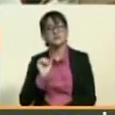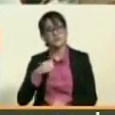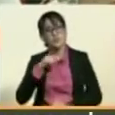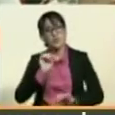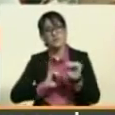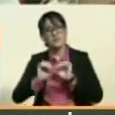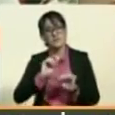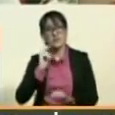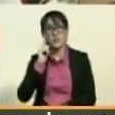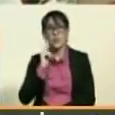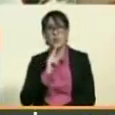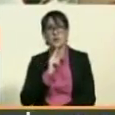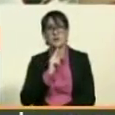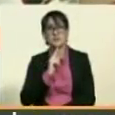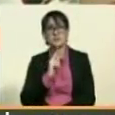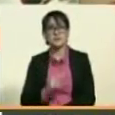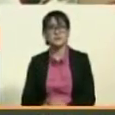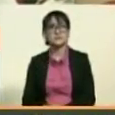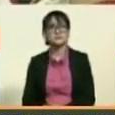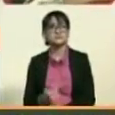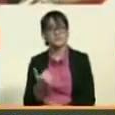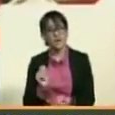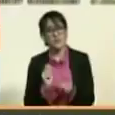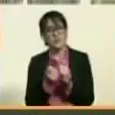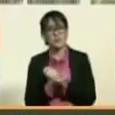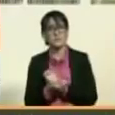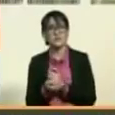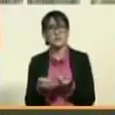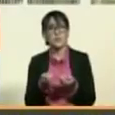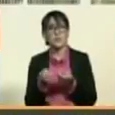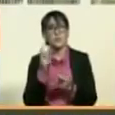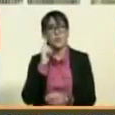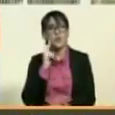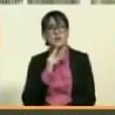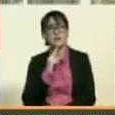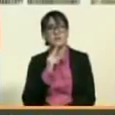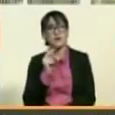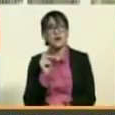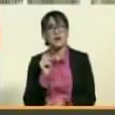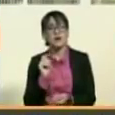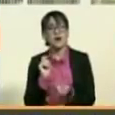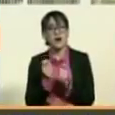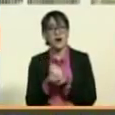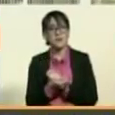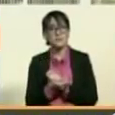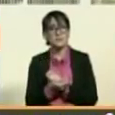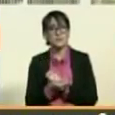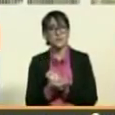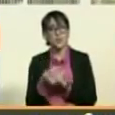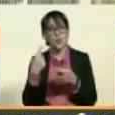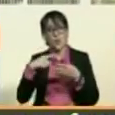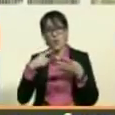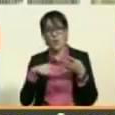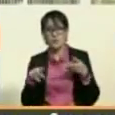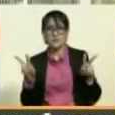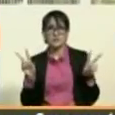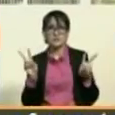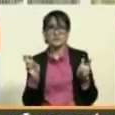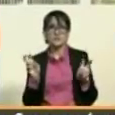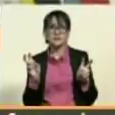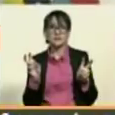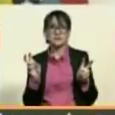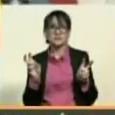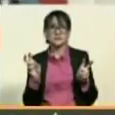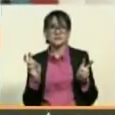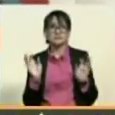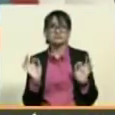bolívar. Voy a convertir el bolívar con la reconversión monetaria y otras medidas en una